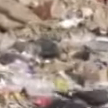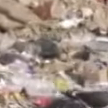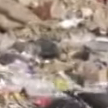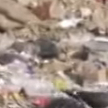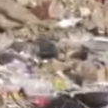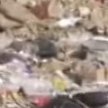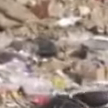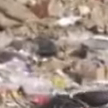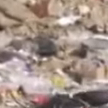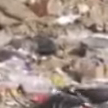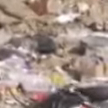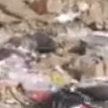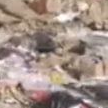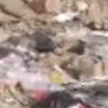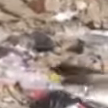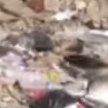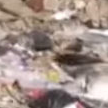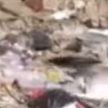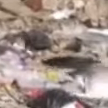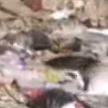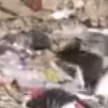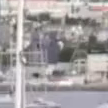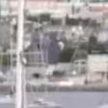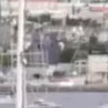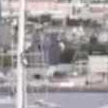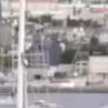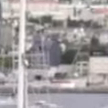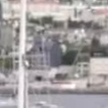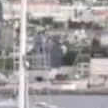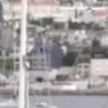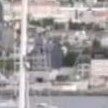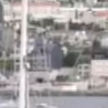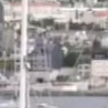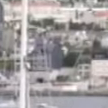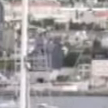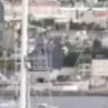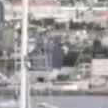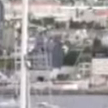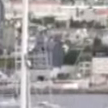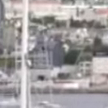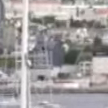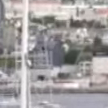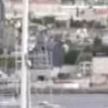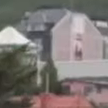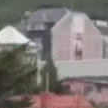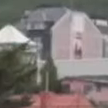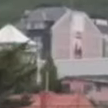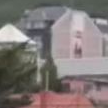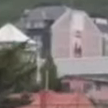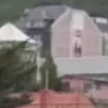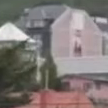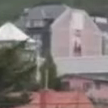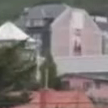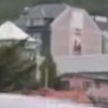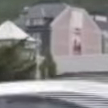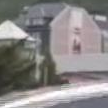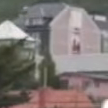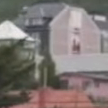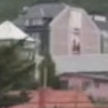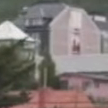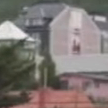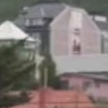indiferencia del ser humano está arruinando este tesoro natural. Su capital, Ushuaia, la ciudad más austral del mundo,